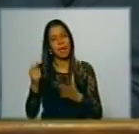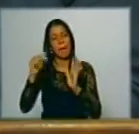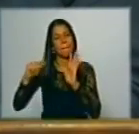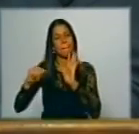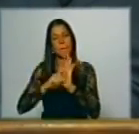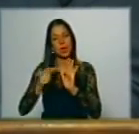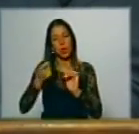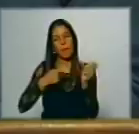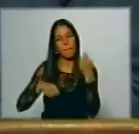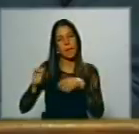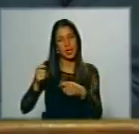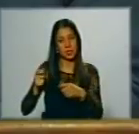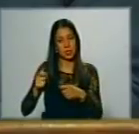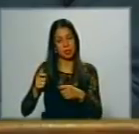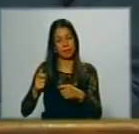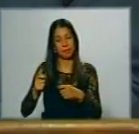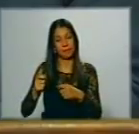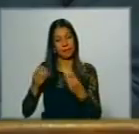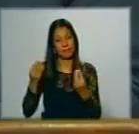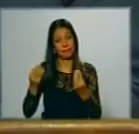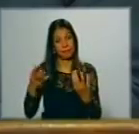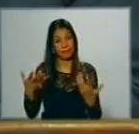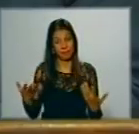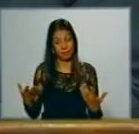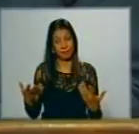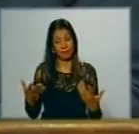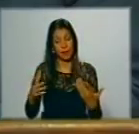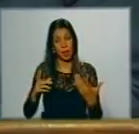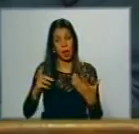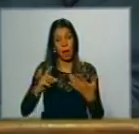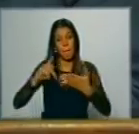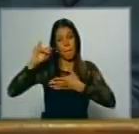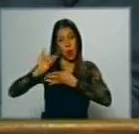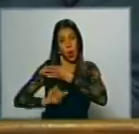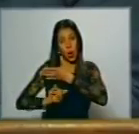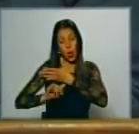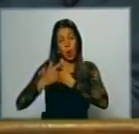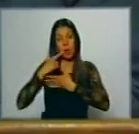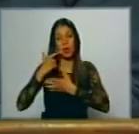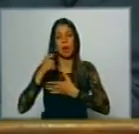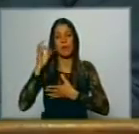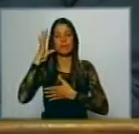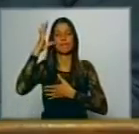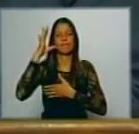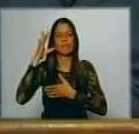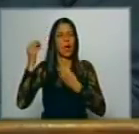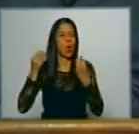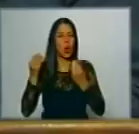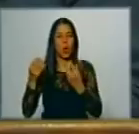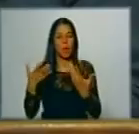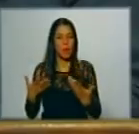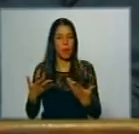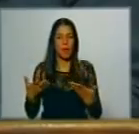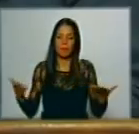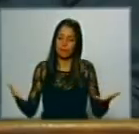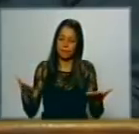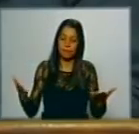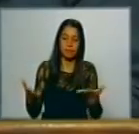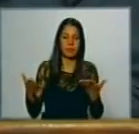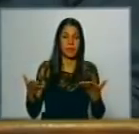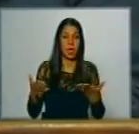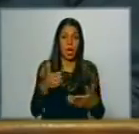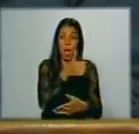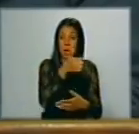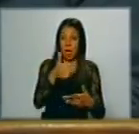de venta. A tal efecto, los programas deben desarrollar medios que promuevan la